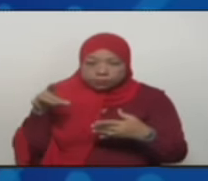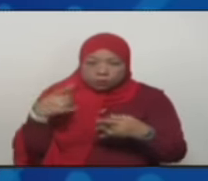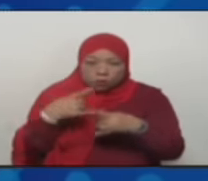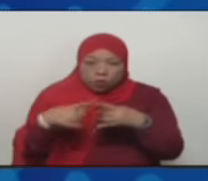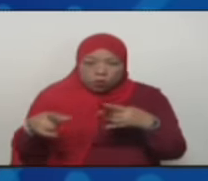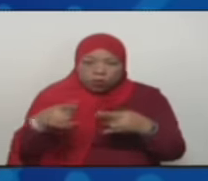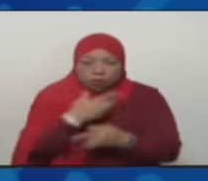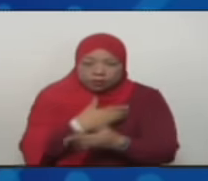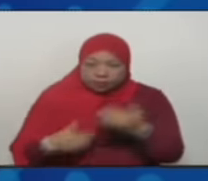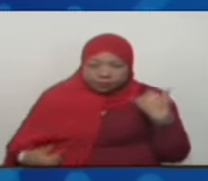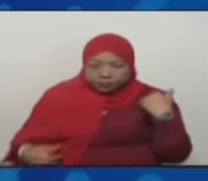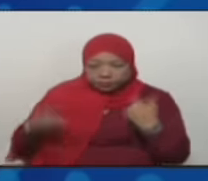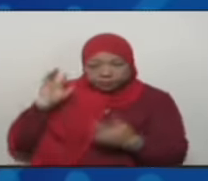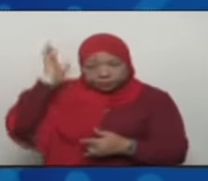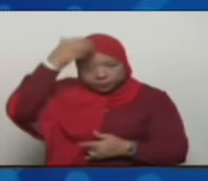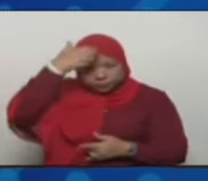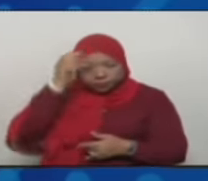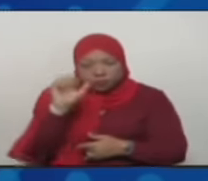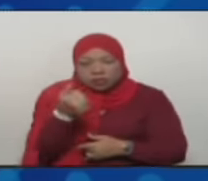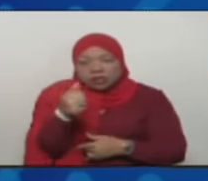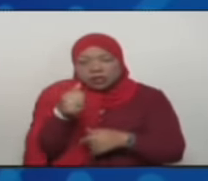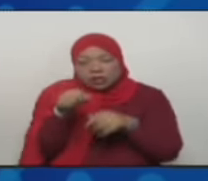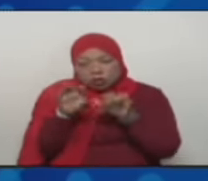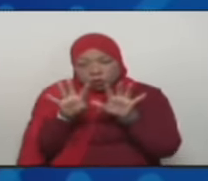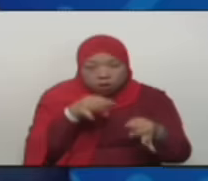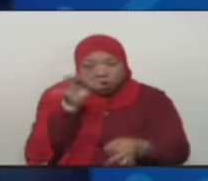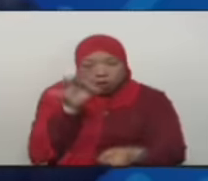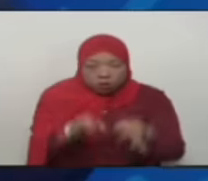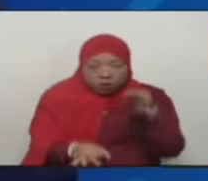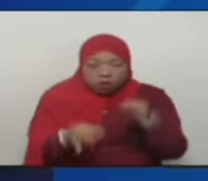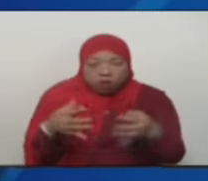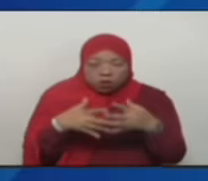Donald Trump ha sido citado 18 veces y las